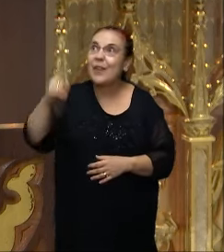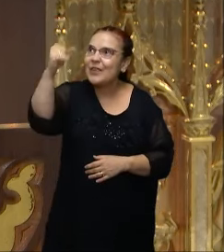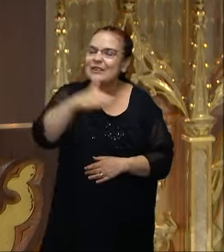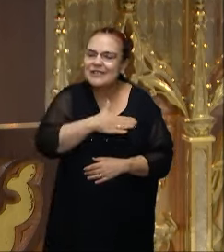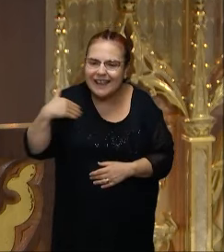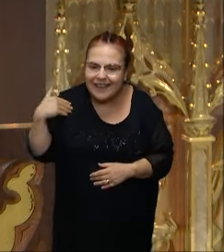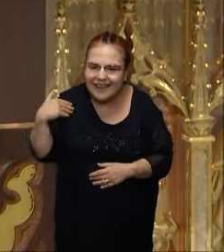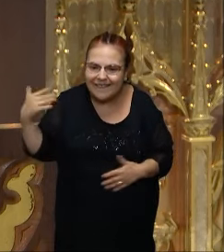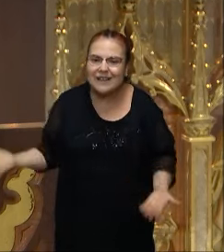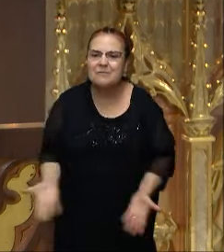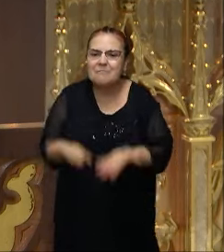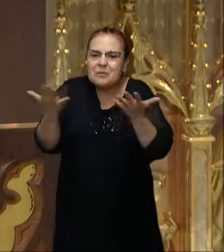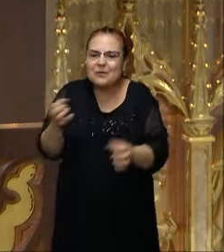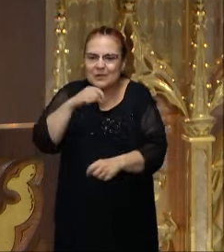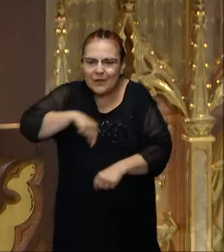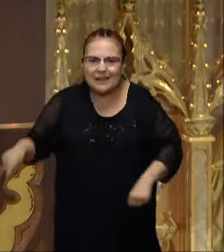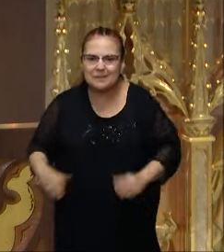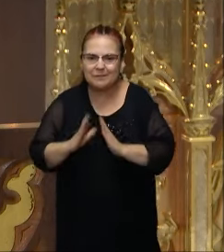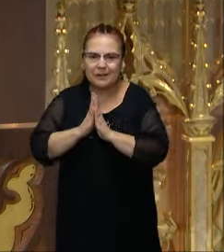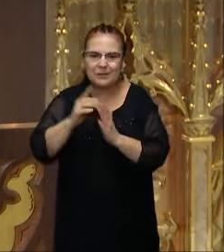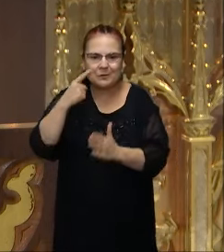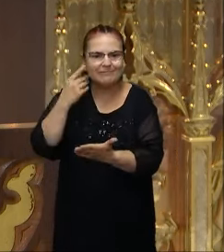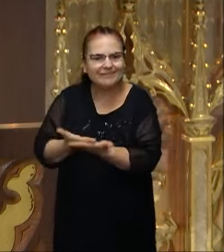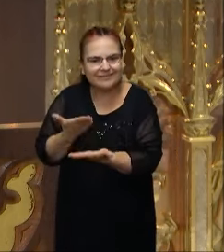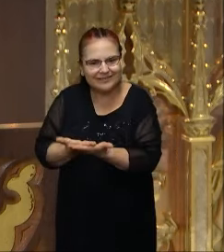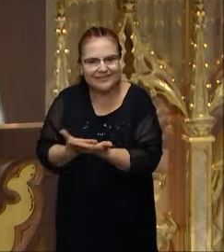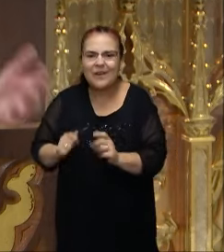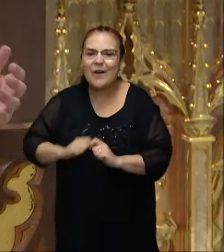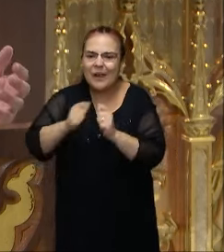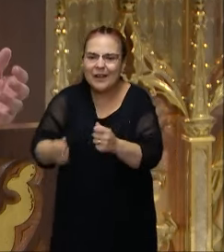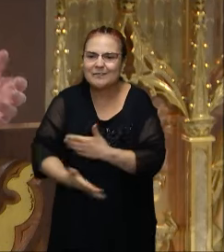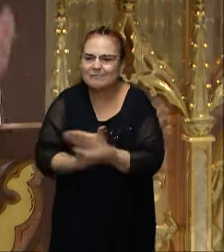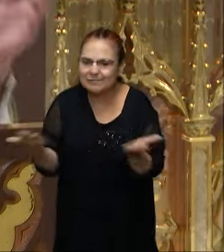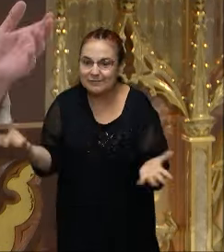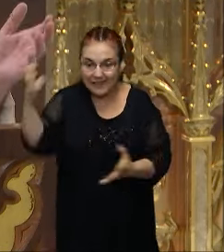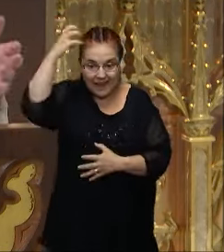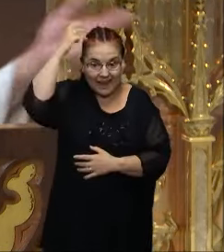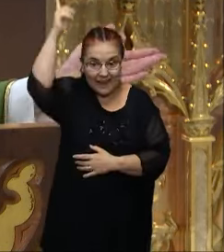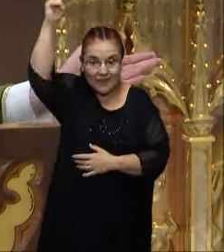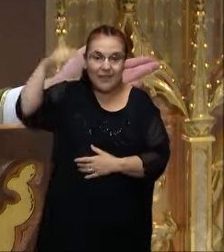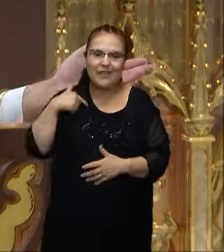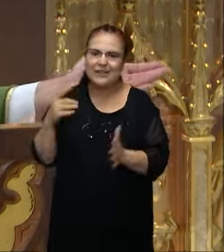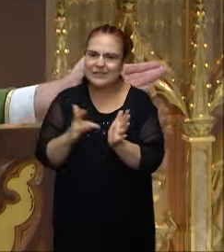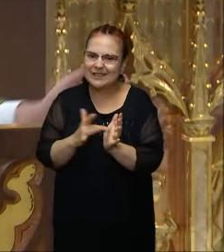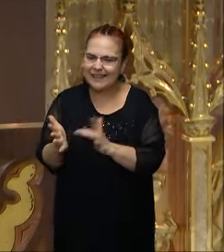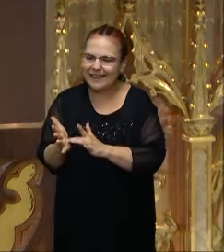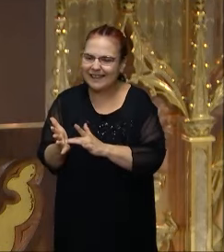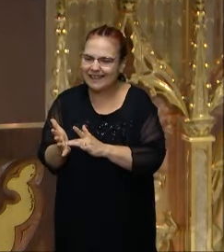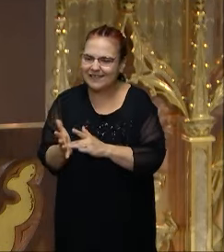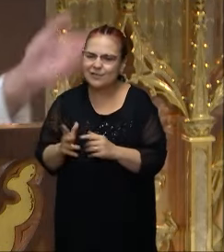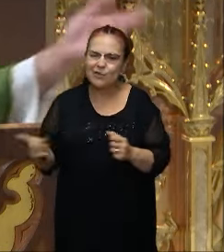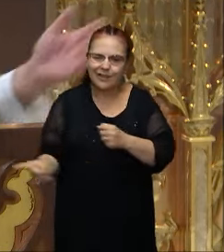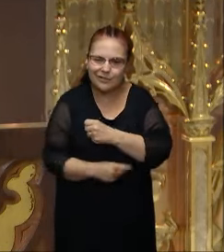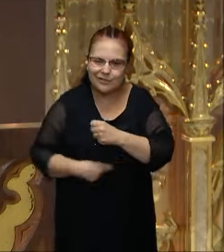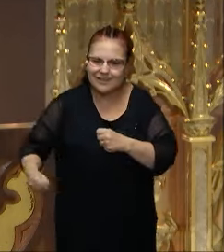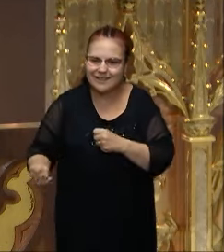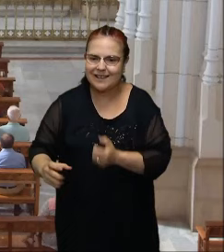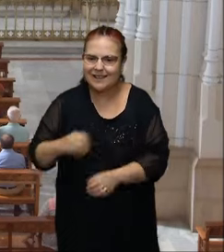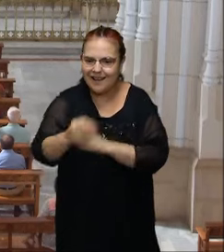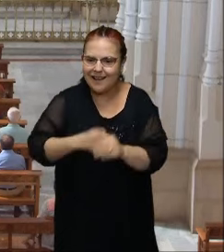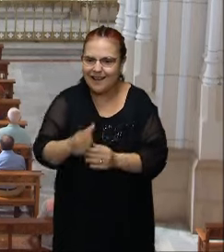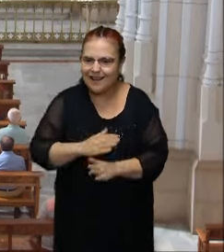el impulso del Espíritu y seamos verdaderos testigos que dan a los demás el reino de Dios y Cristo que coseche y que haga el resto. De